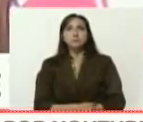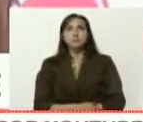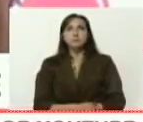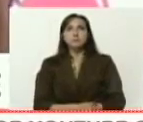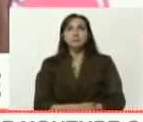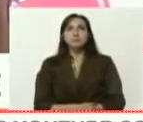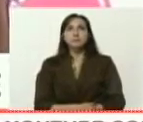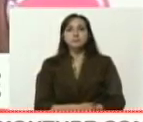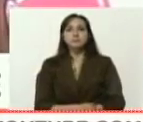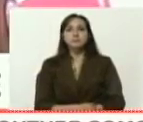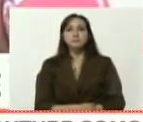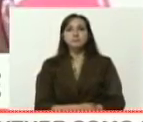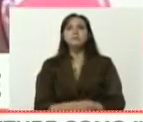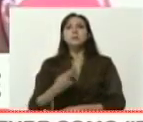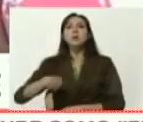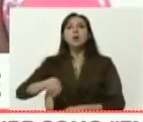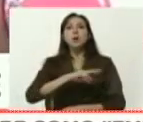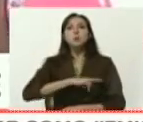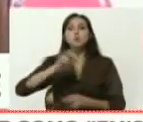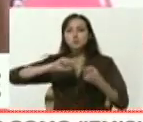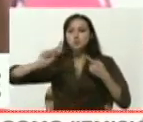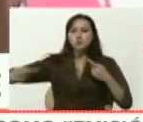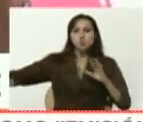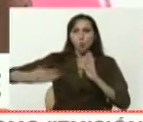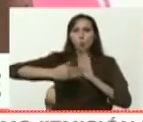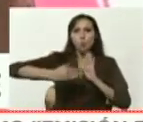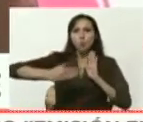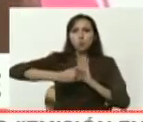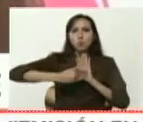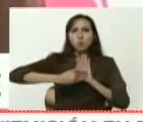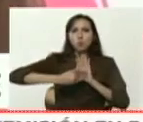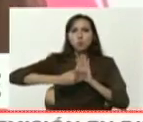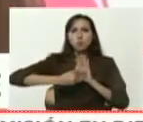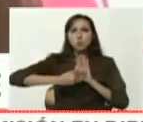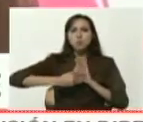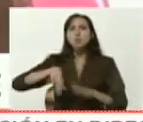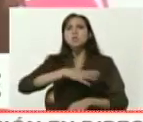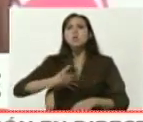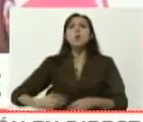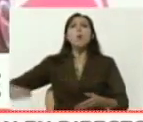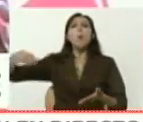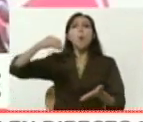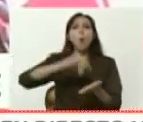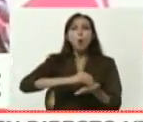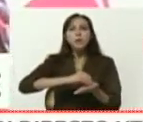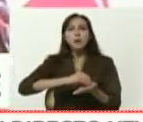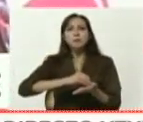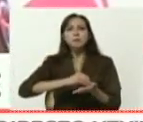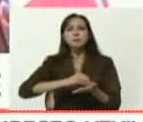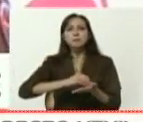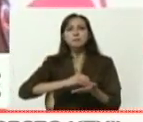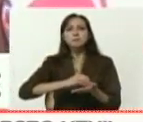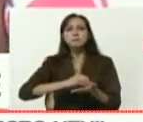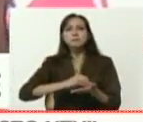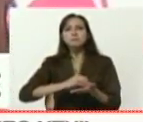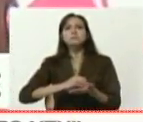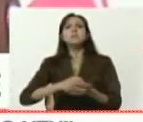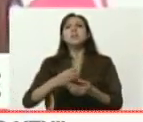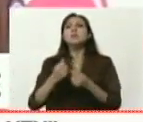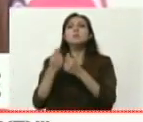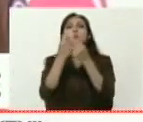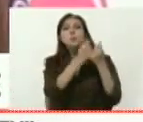contra nuestro sistema eléctrico. Intentan apoderarse nuevamente de nuestro cono